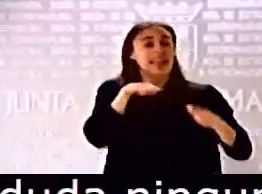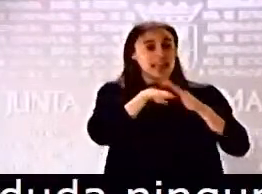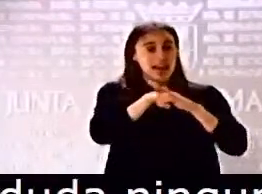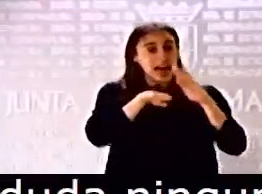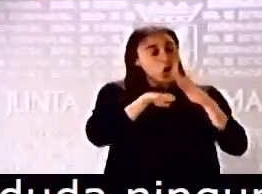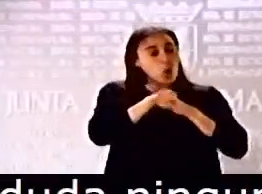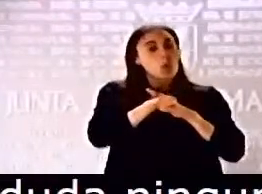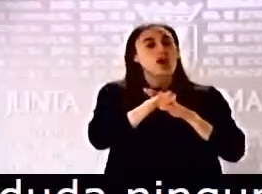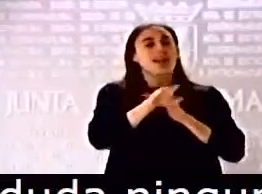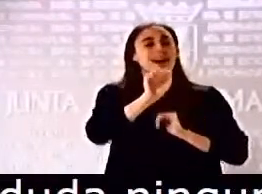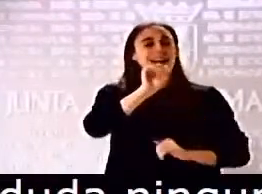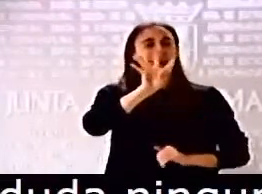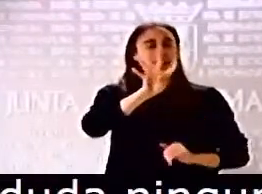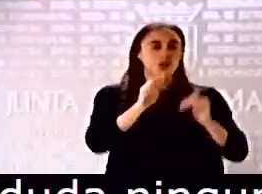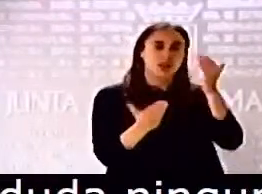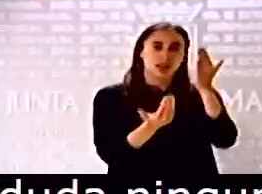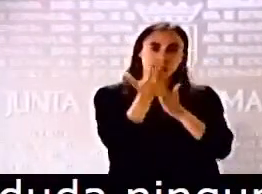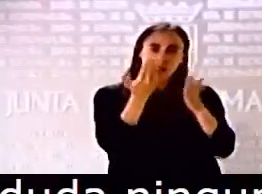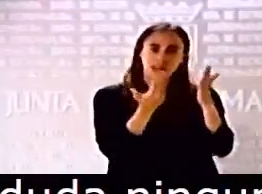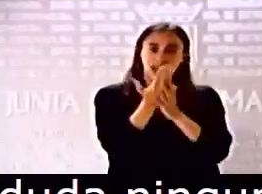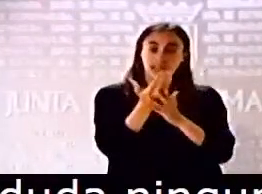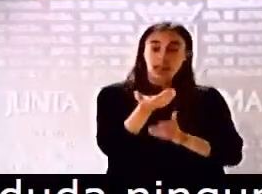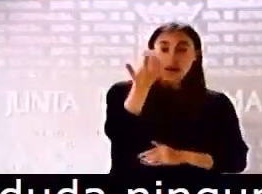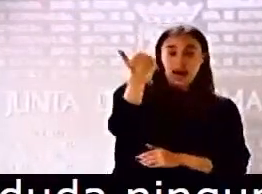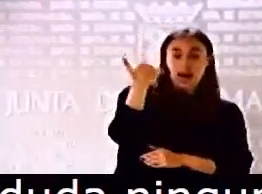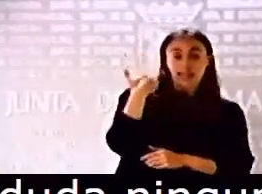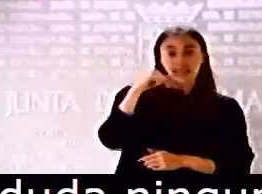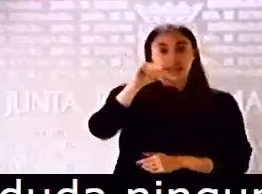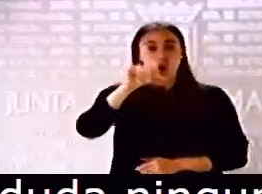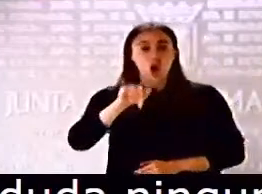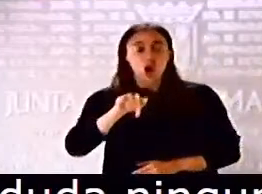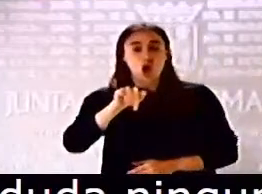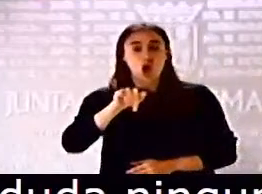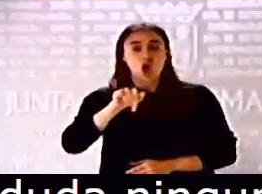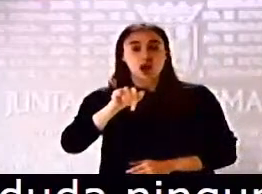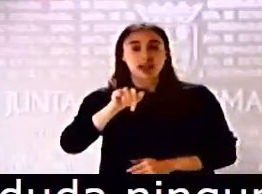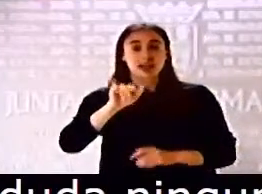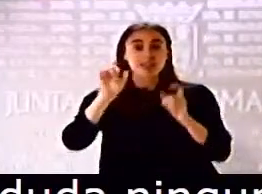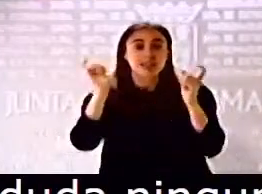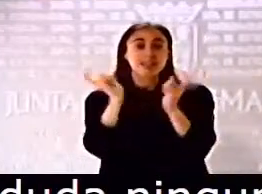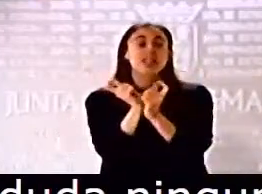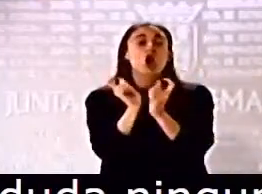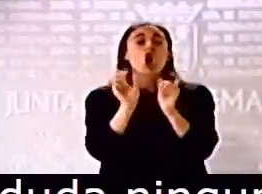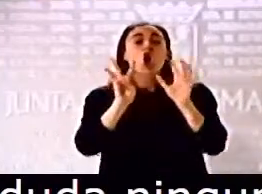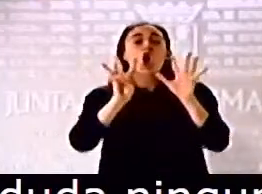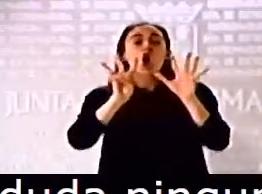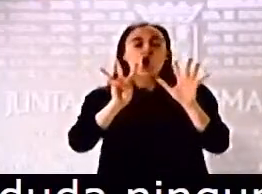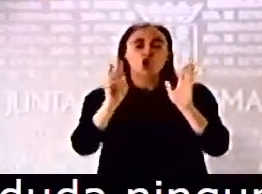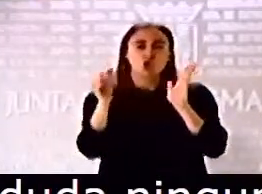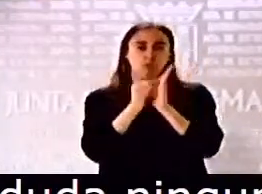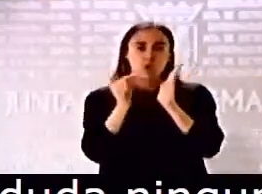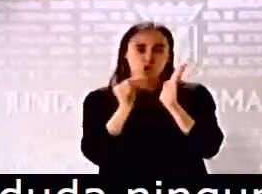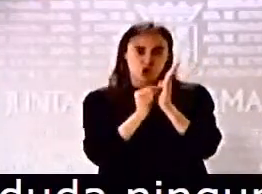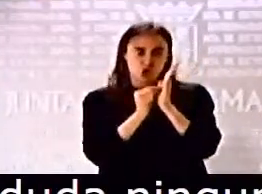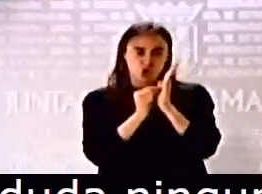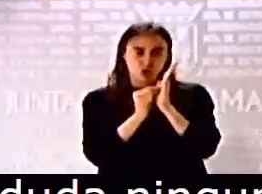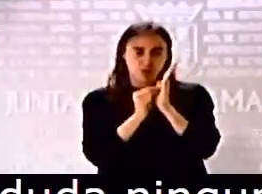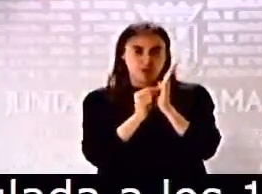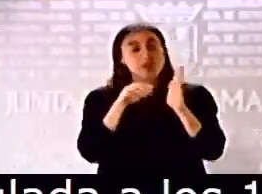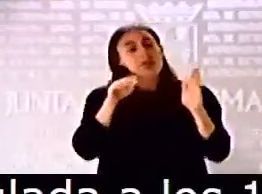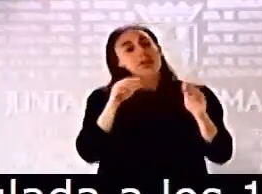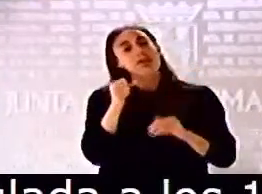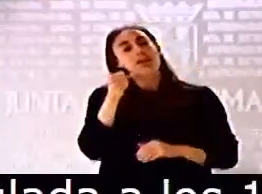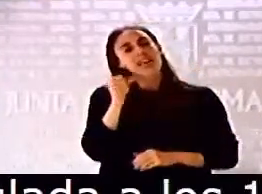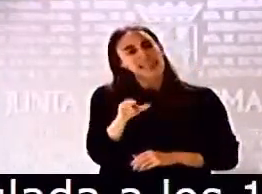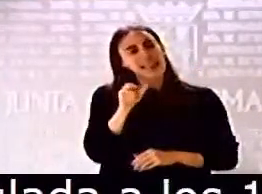a los 14 días, entre el día de ayer y el día de hoy, hemos bajado casi 8 puntos en la incidencia